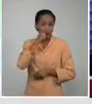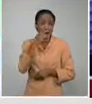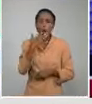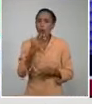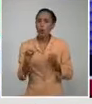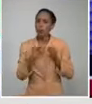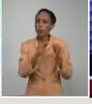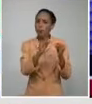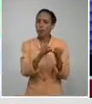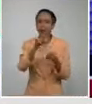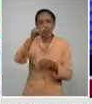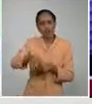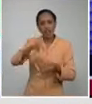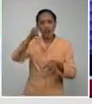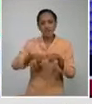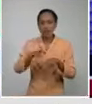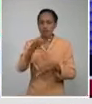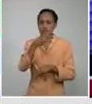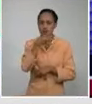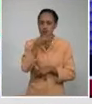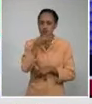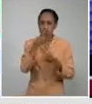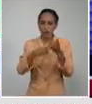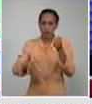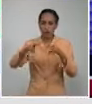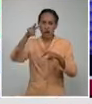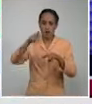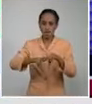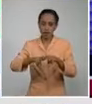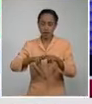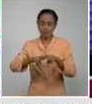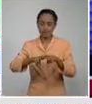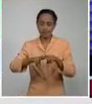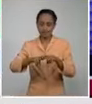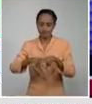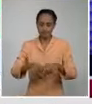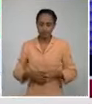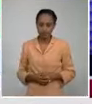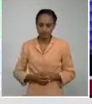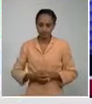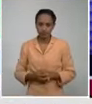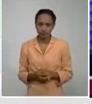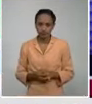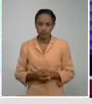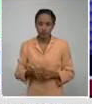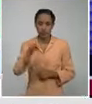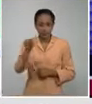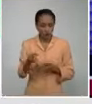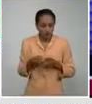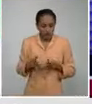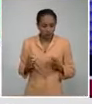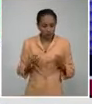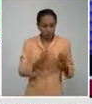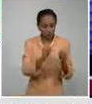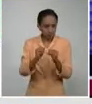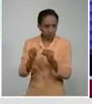de aquí, de Habana Vieja, en la provincia de La Habana. Casos autóctonos, 1012.